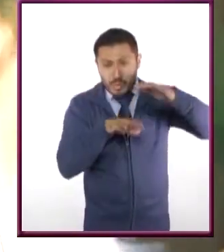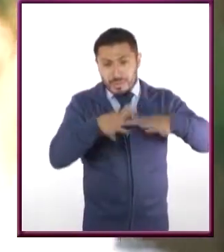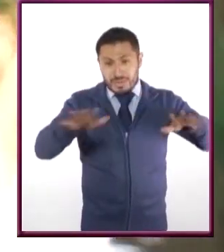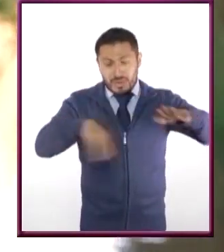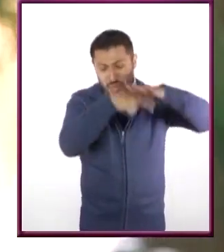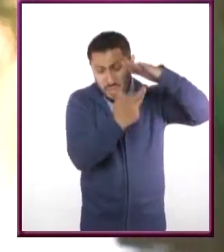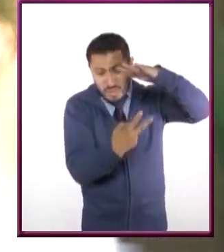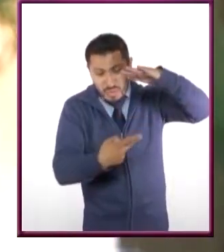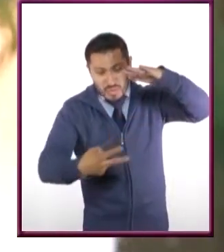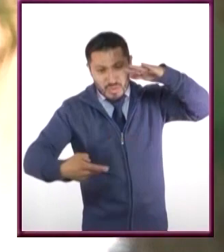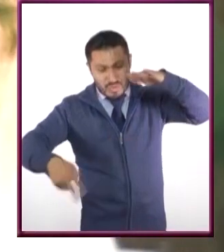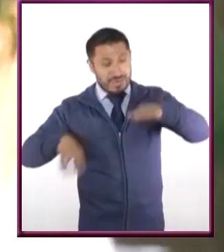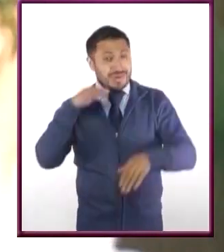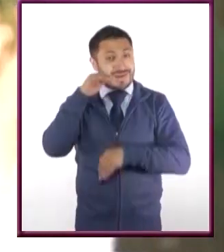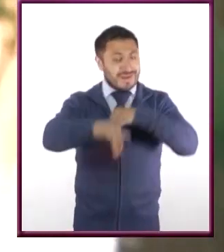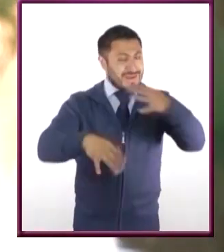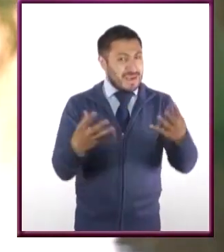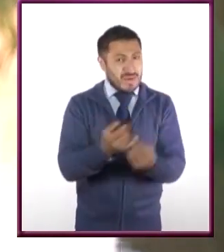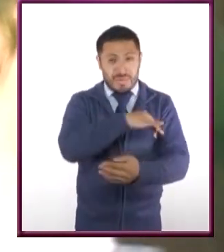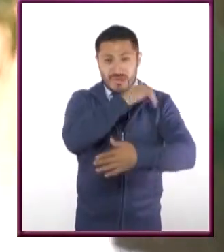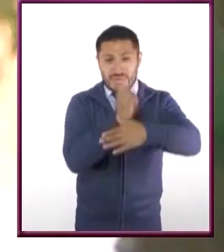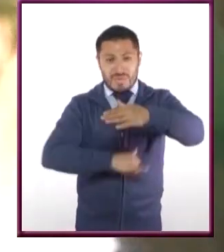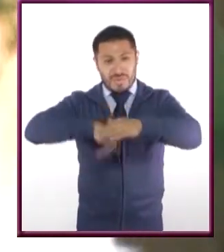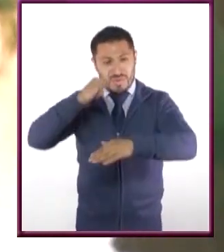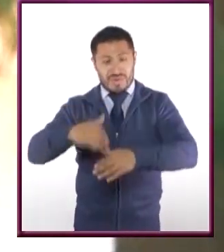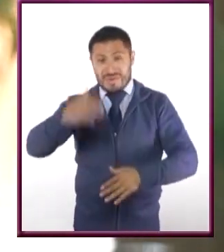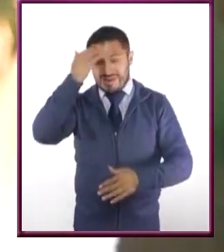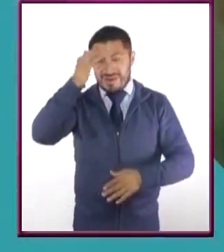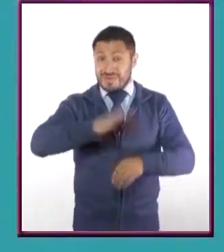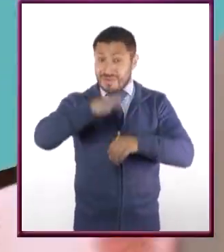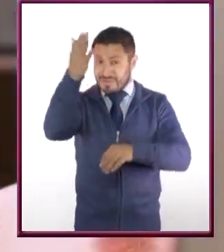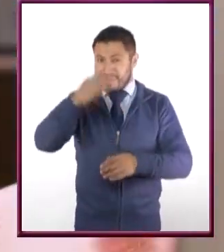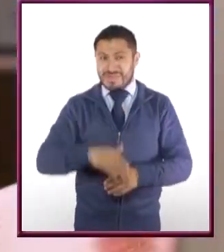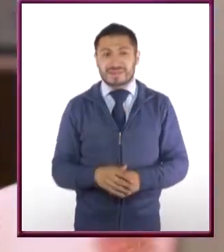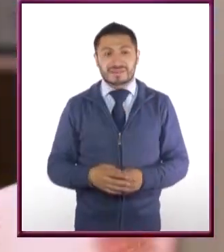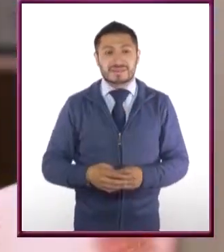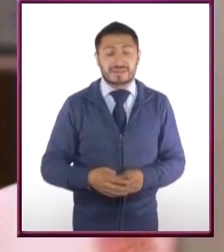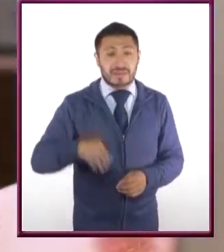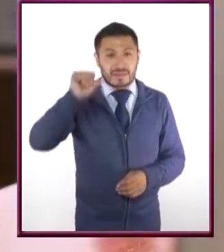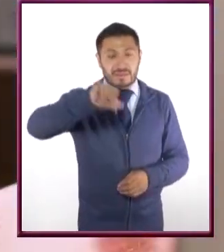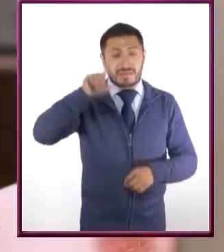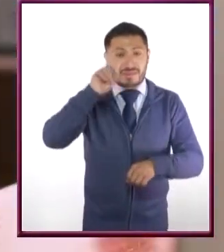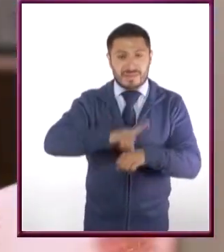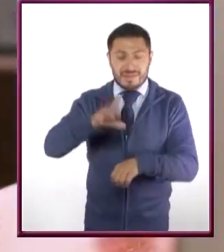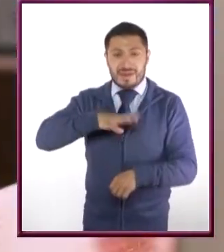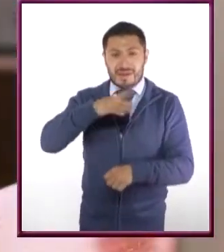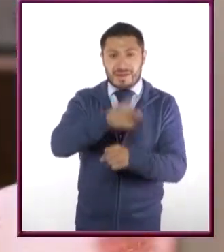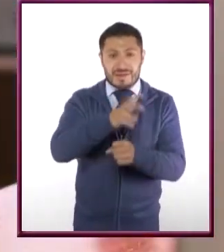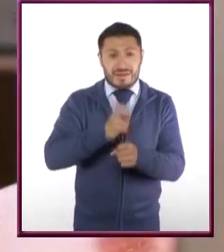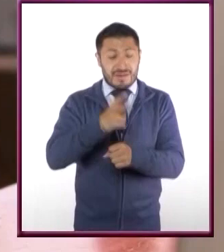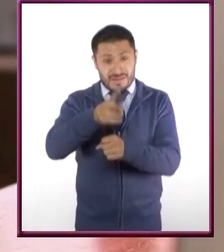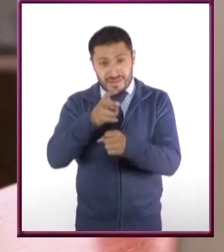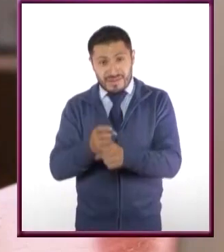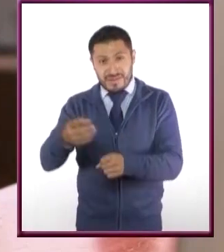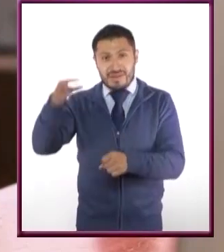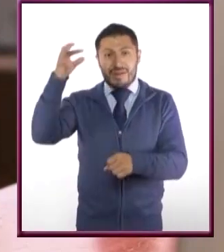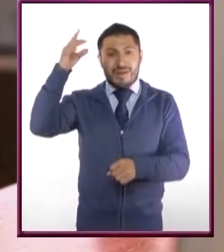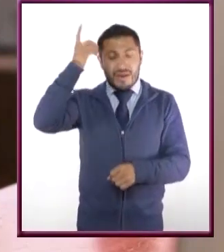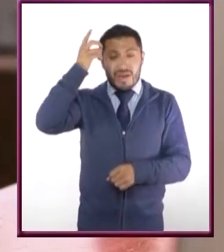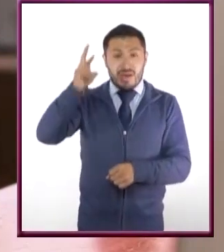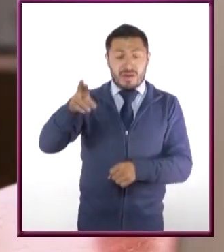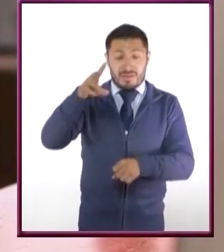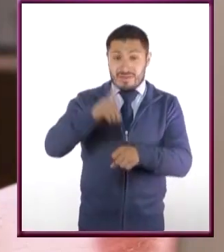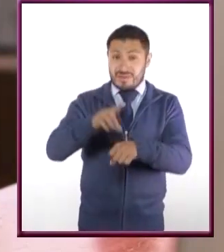ellas. ¿Qué les parece si vamos a conocer más sobre buceo? El día de hoy tenemos como invitada a la doctora Claudia